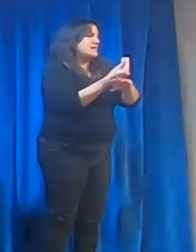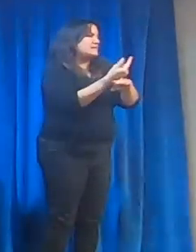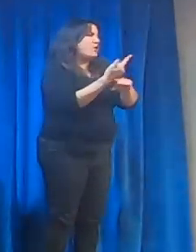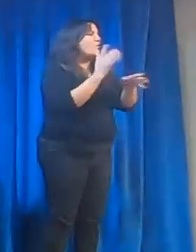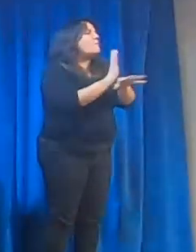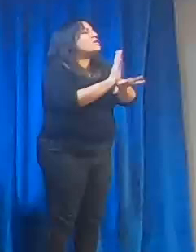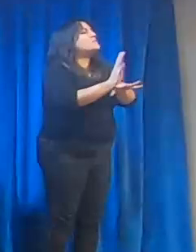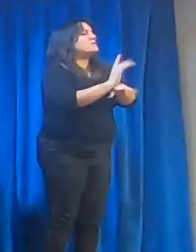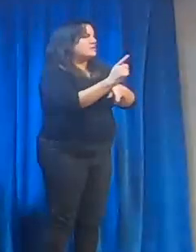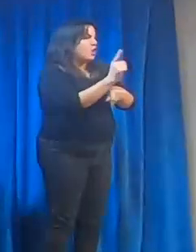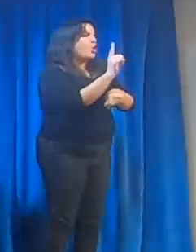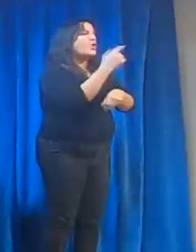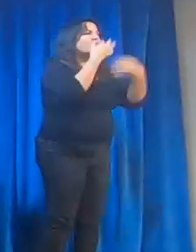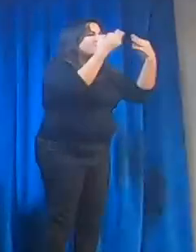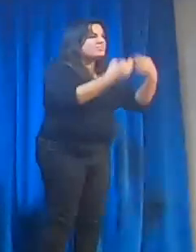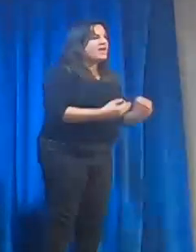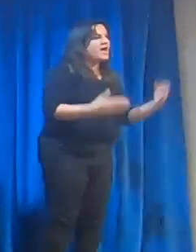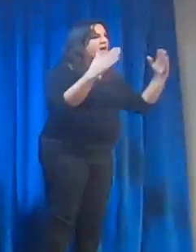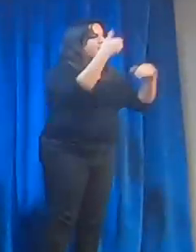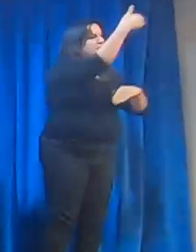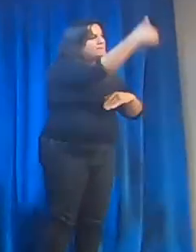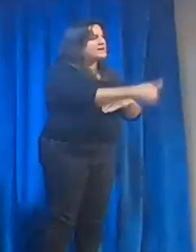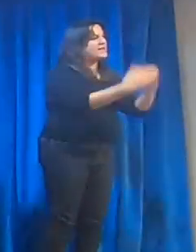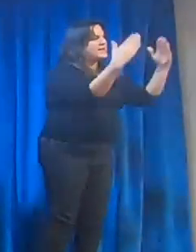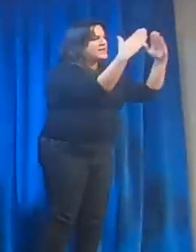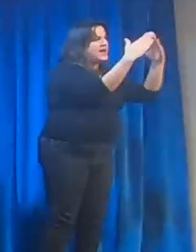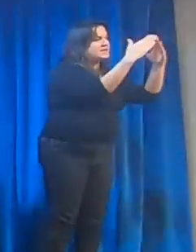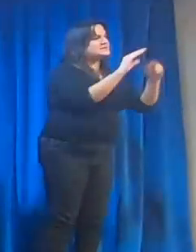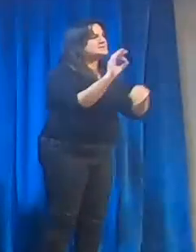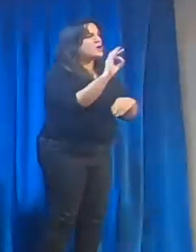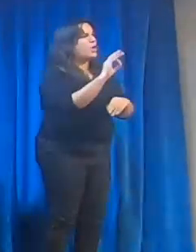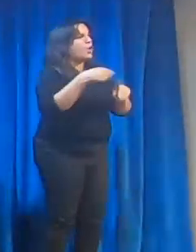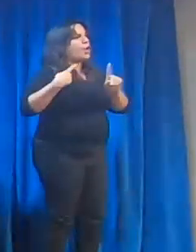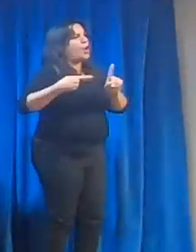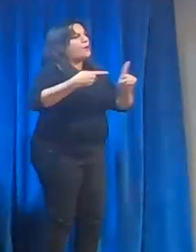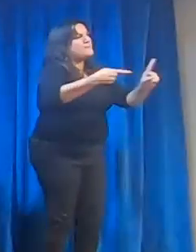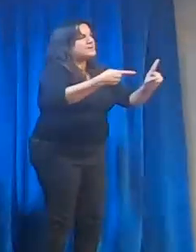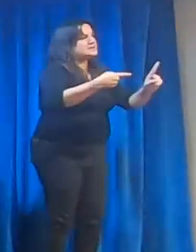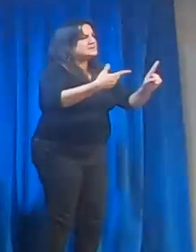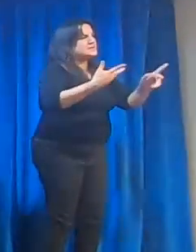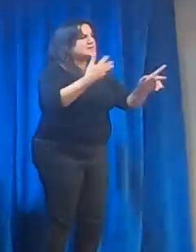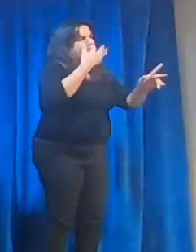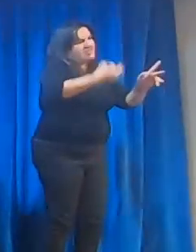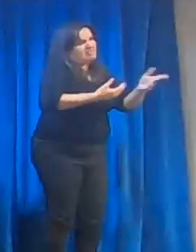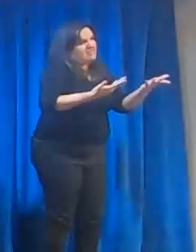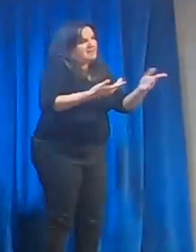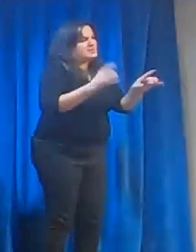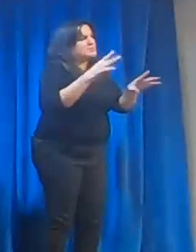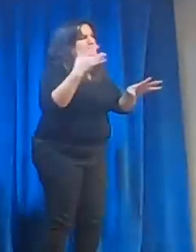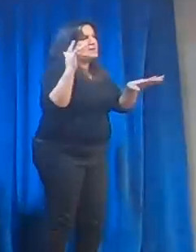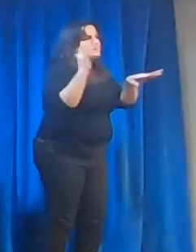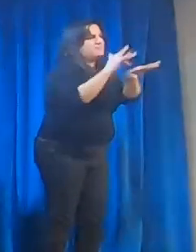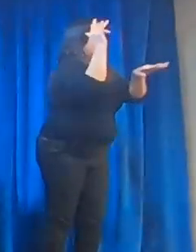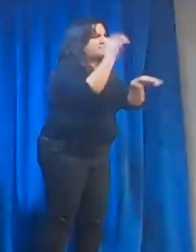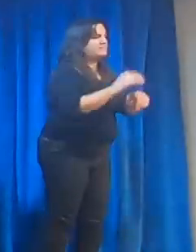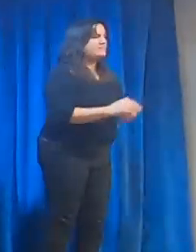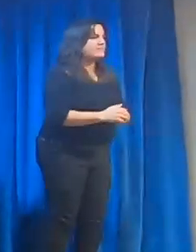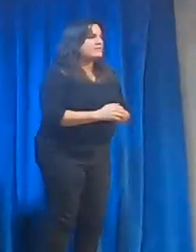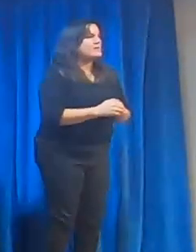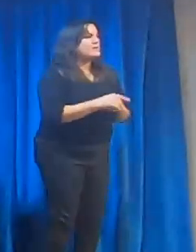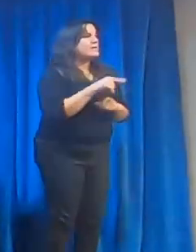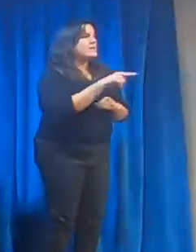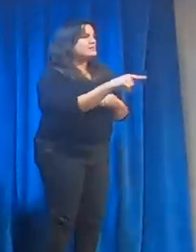que la casa es casa, no es que verdaderamente el otro quiere perseguirlo para dañarlo o algo, ¿no? Es un relato de